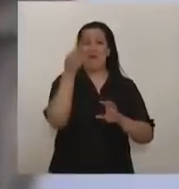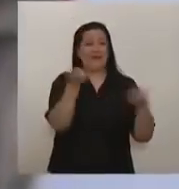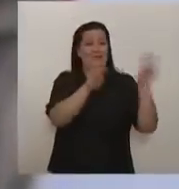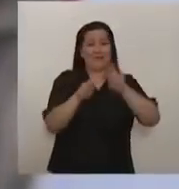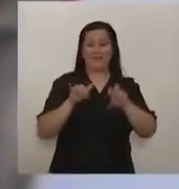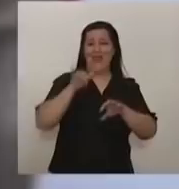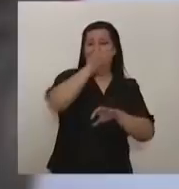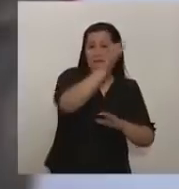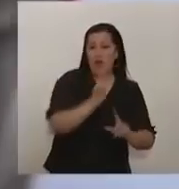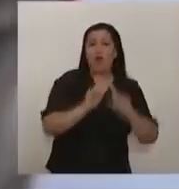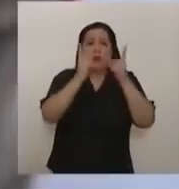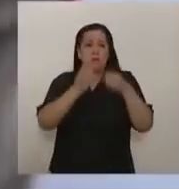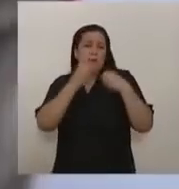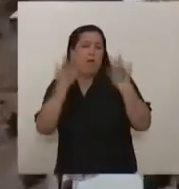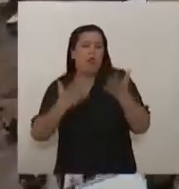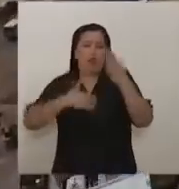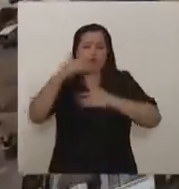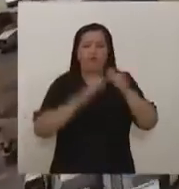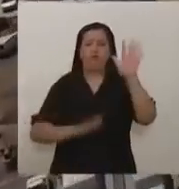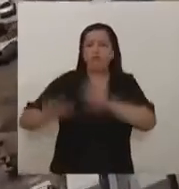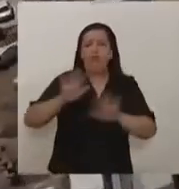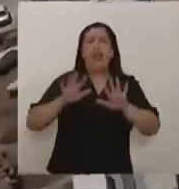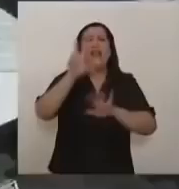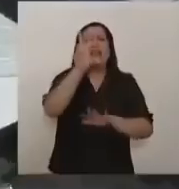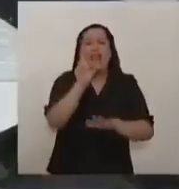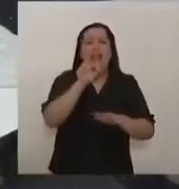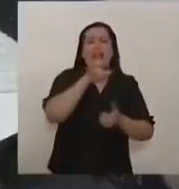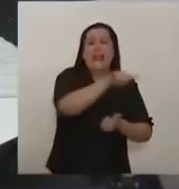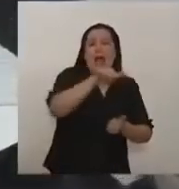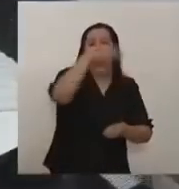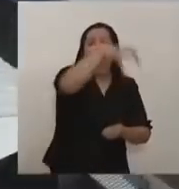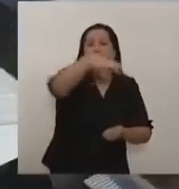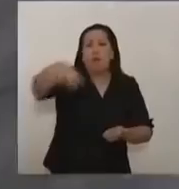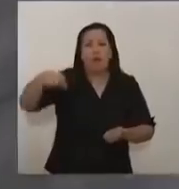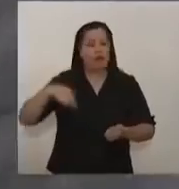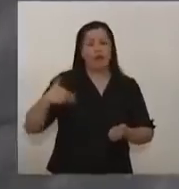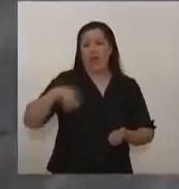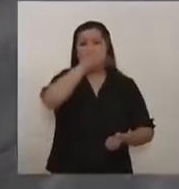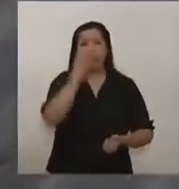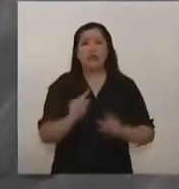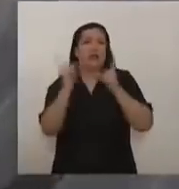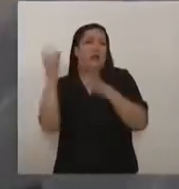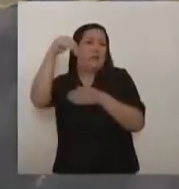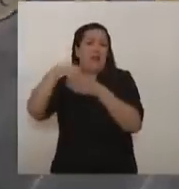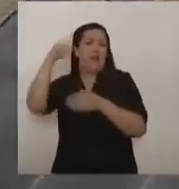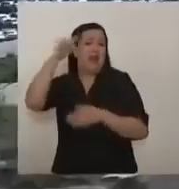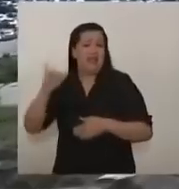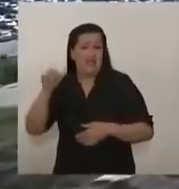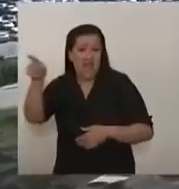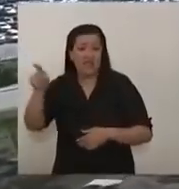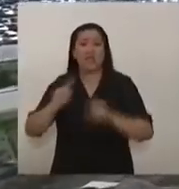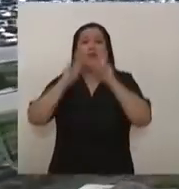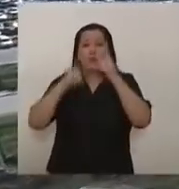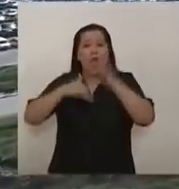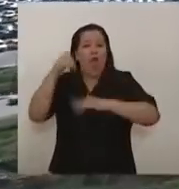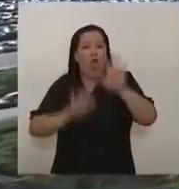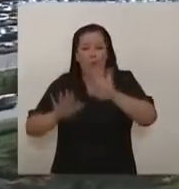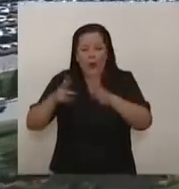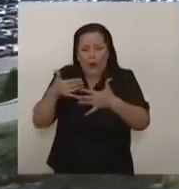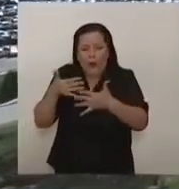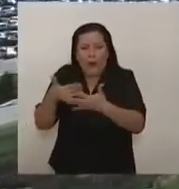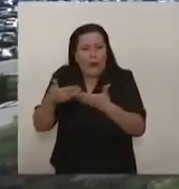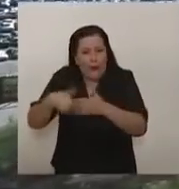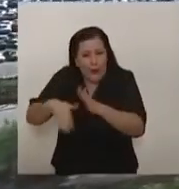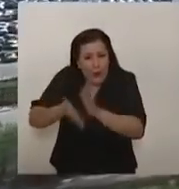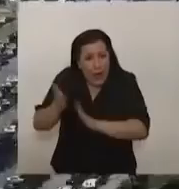vez. Y mejoramos la infraestructura de 30 aeropuertos de todo el país, incluido Ezeiza, donde las obras están a punto